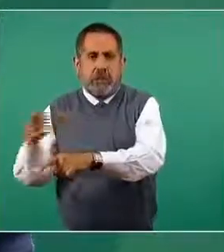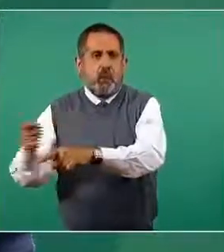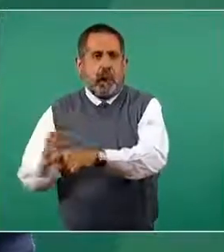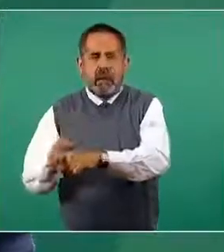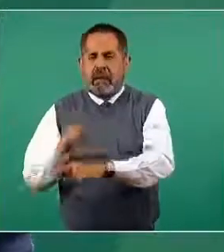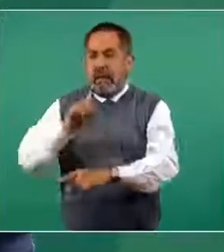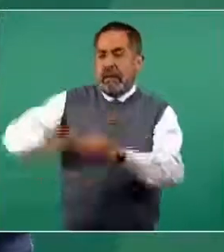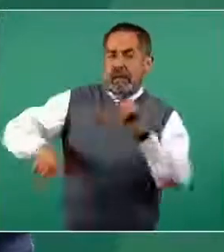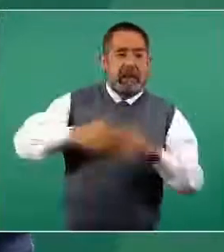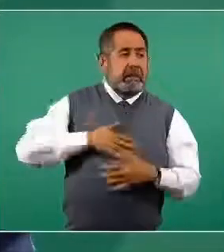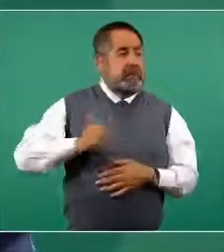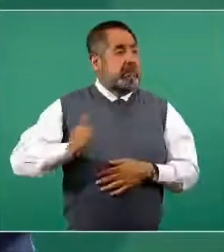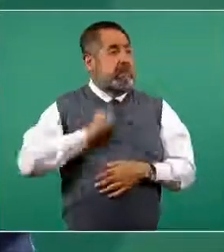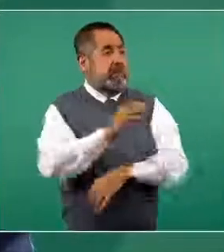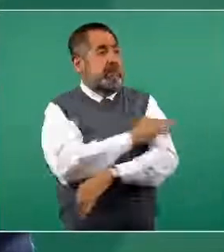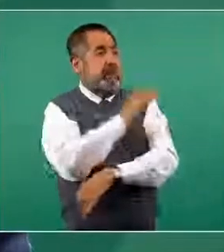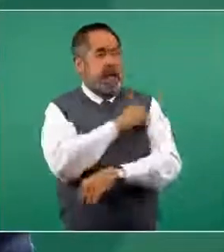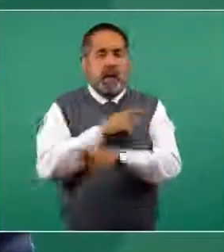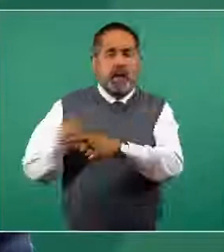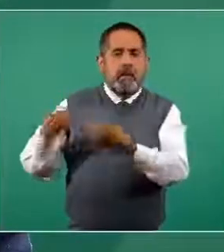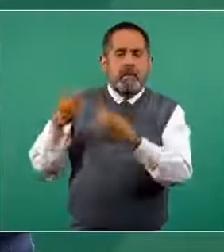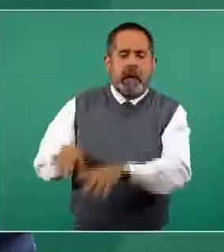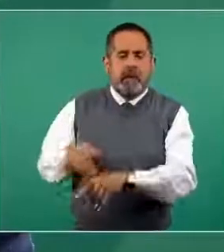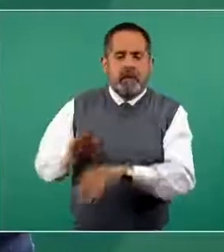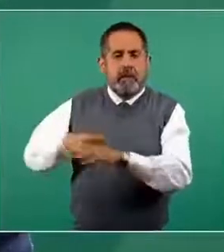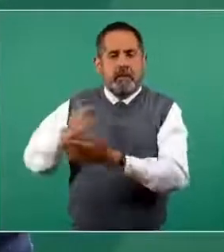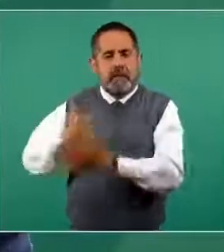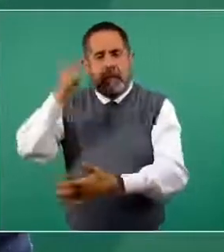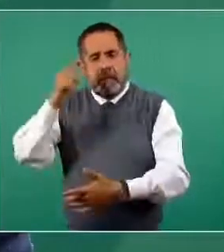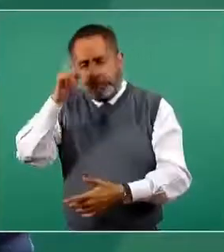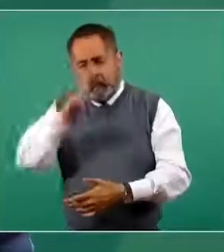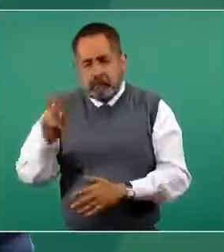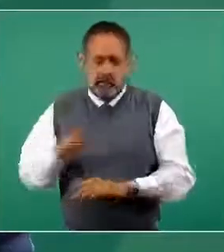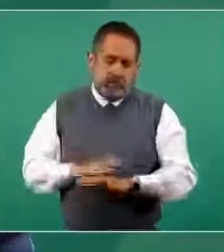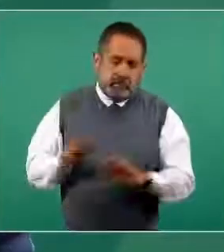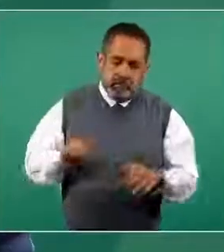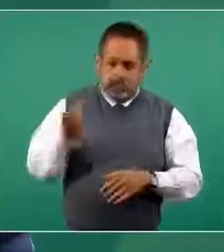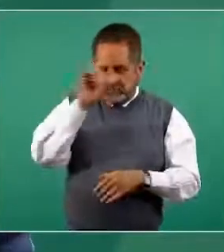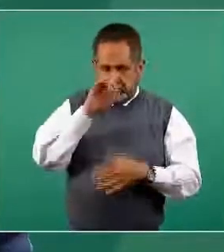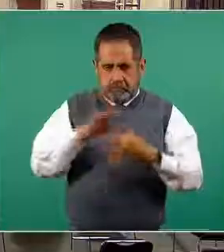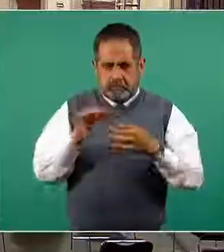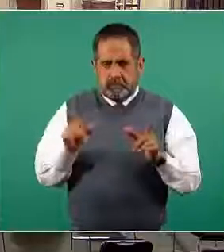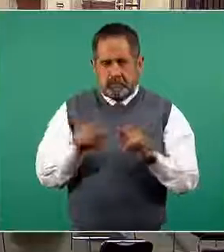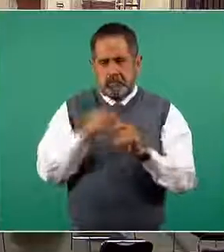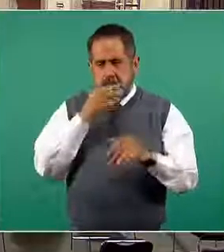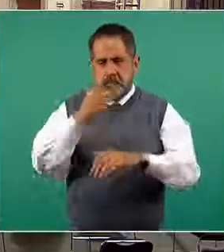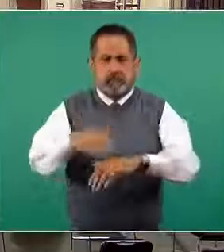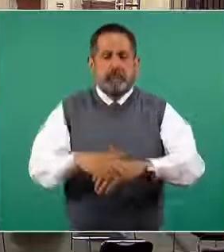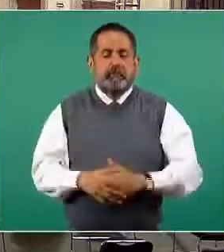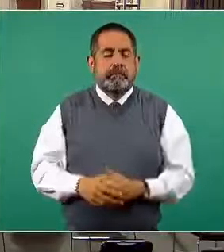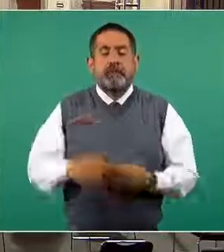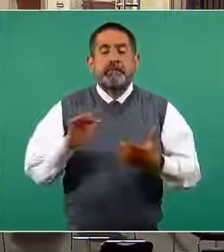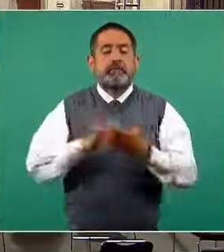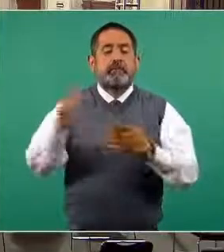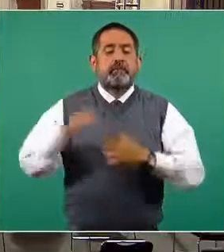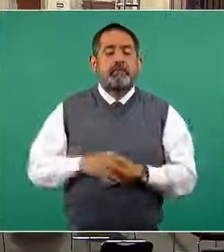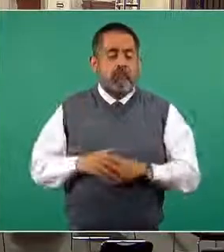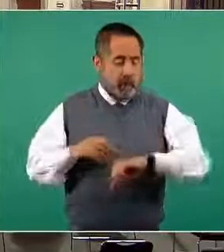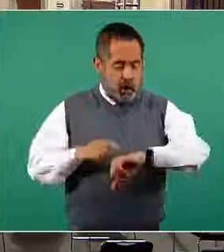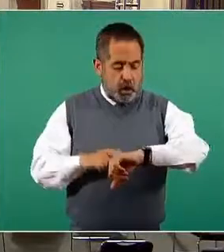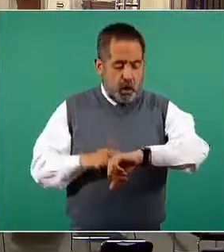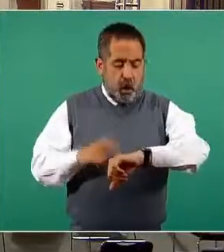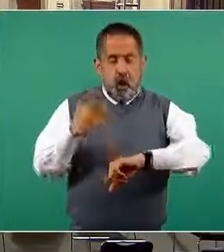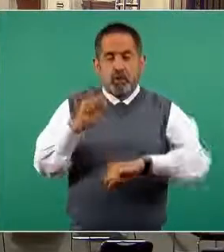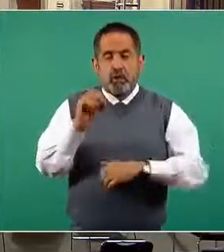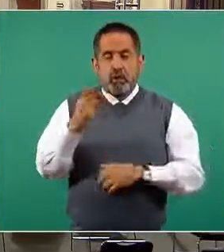un riesgo mayor que usted. Entonces, ese es mi comentario al respecto. Gracias. Muchas gracias. Son las 20 horas con